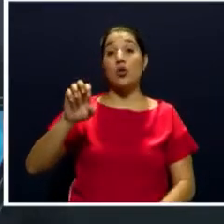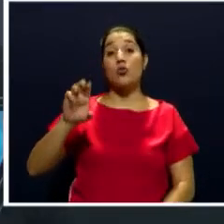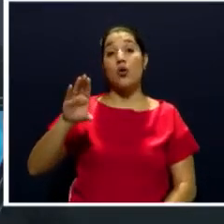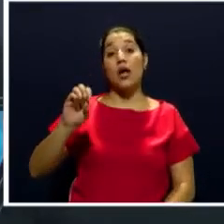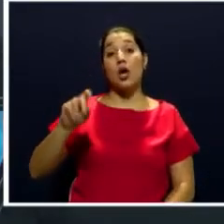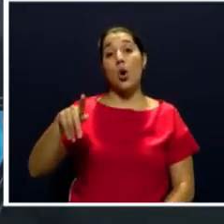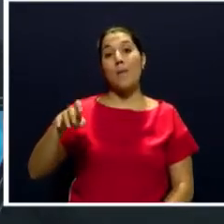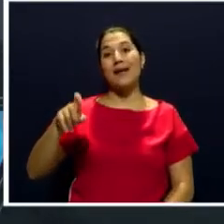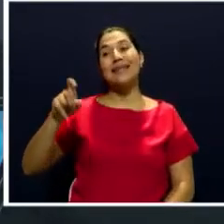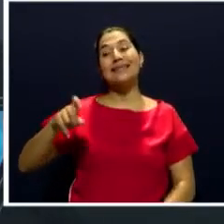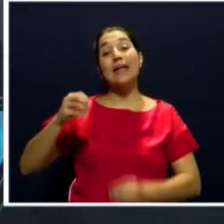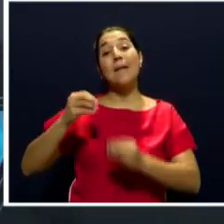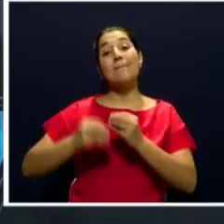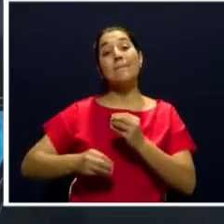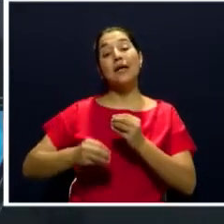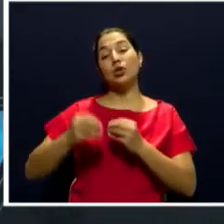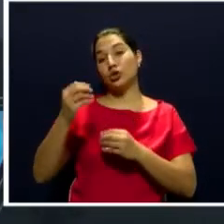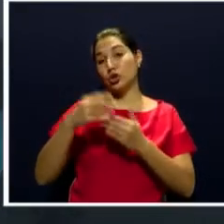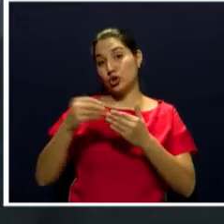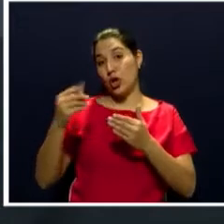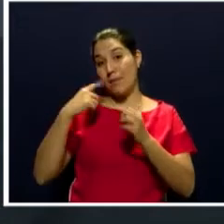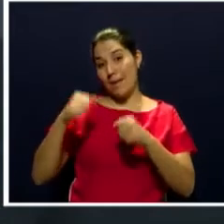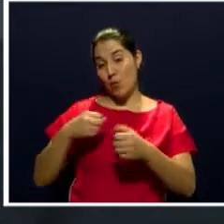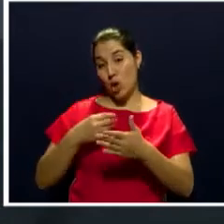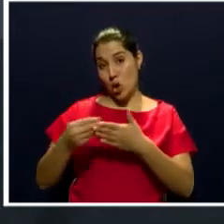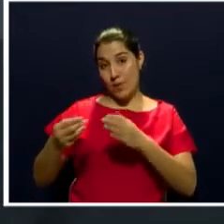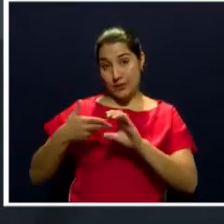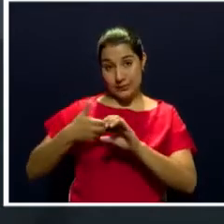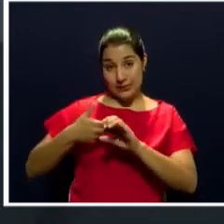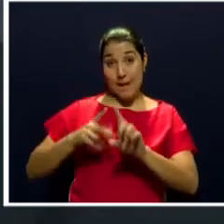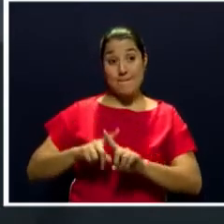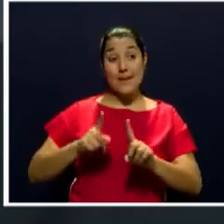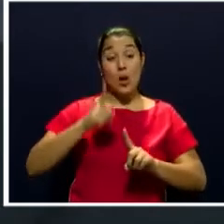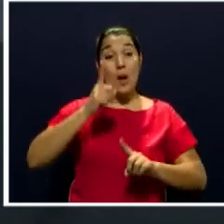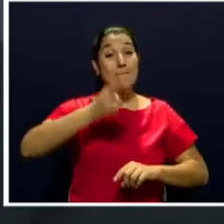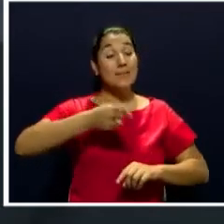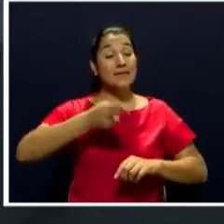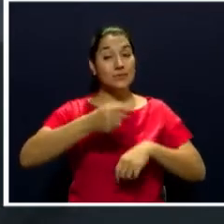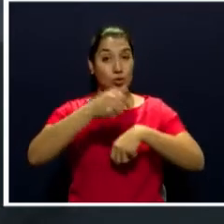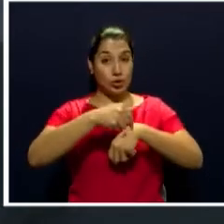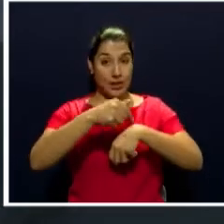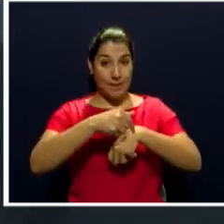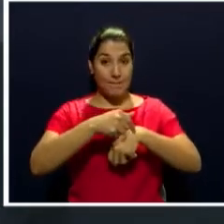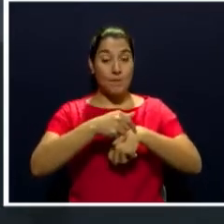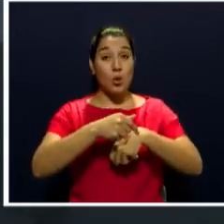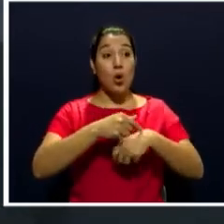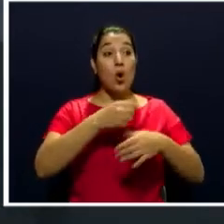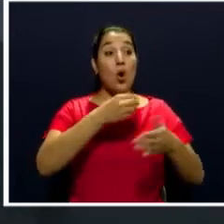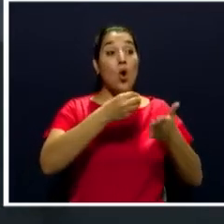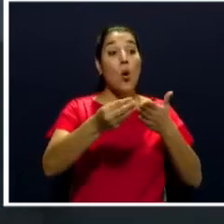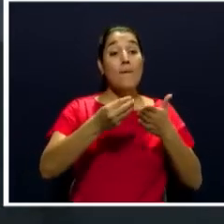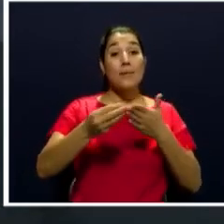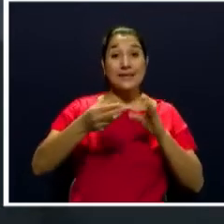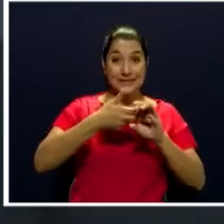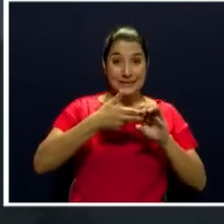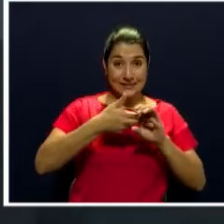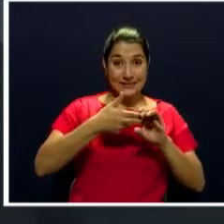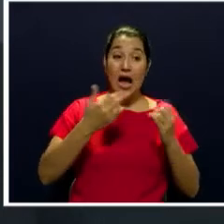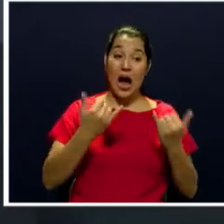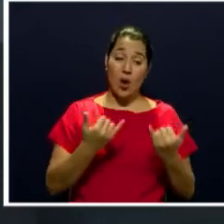para comprar los derivados del petróleo, pero a su vez la demanda de hidrocarburos se ha